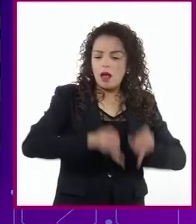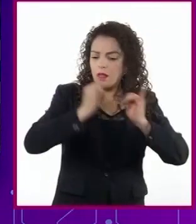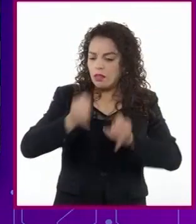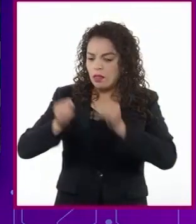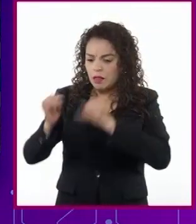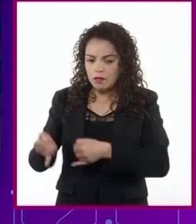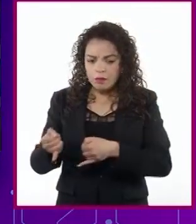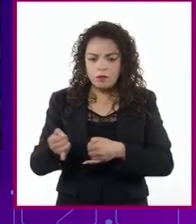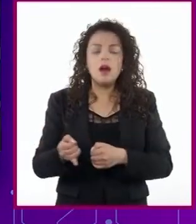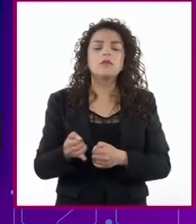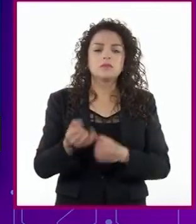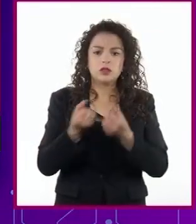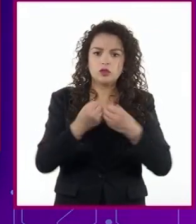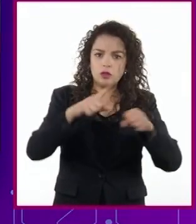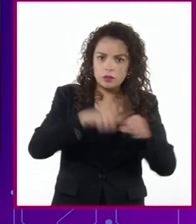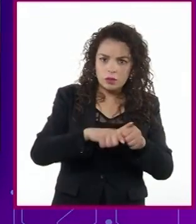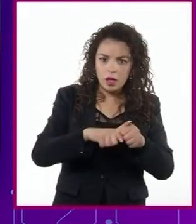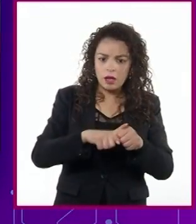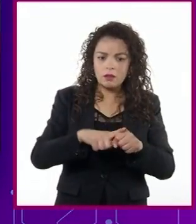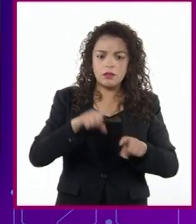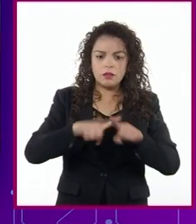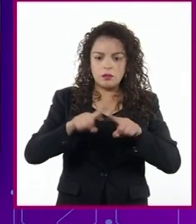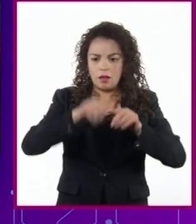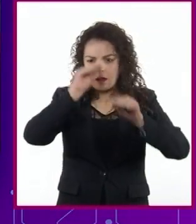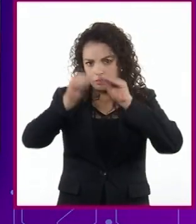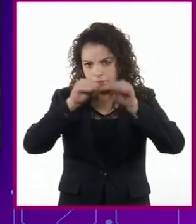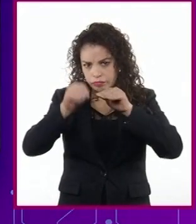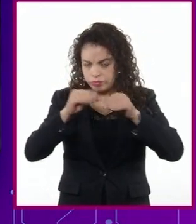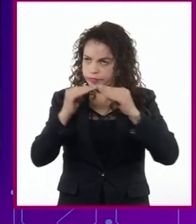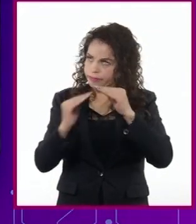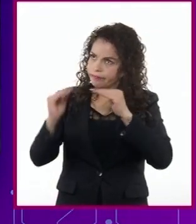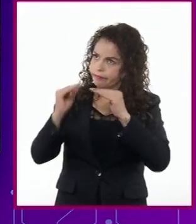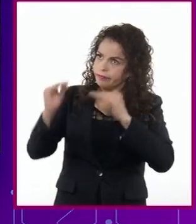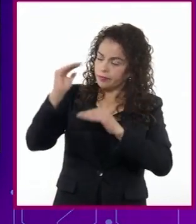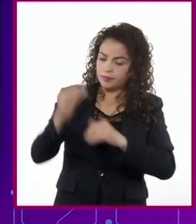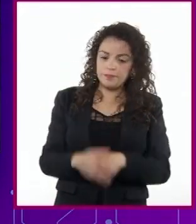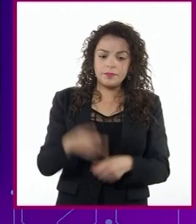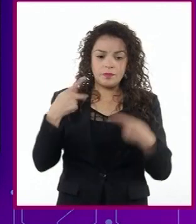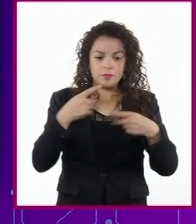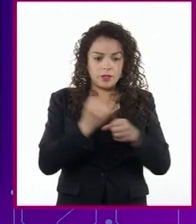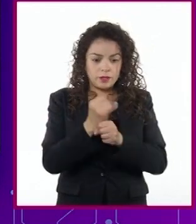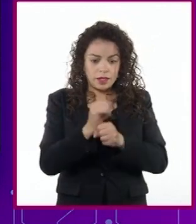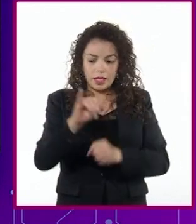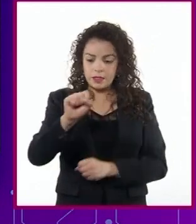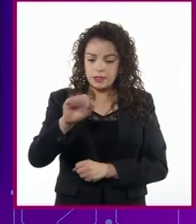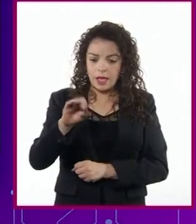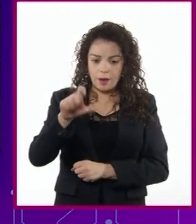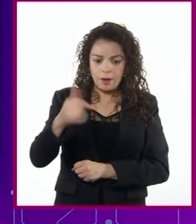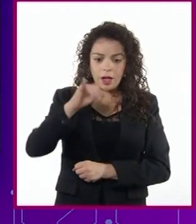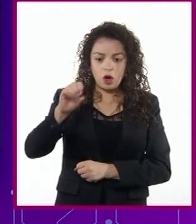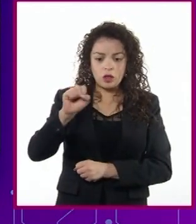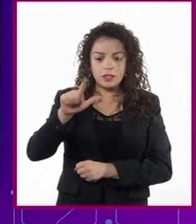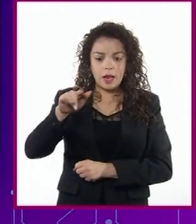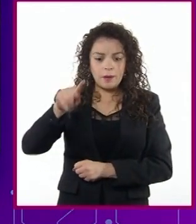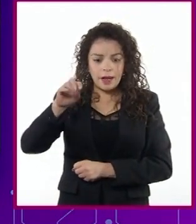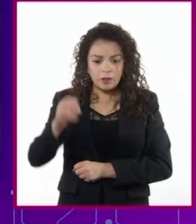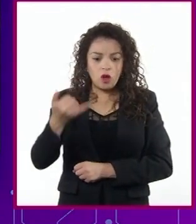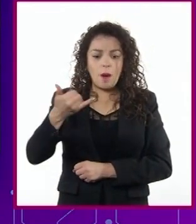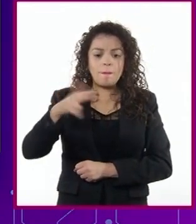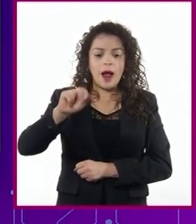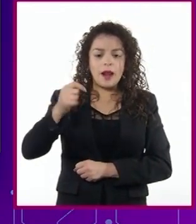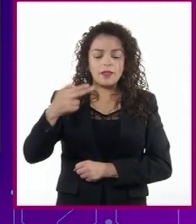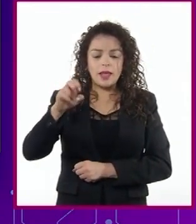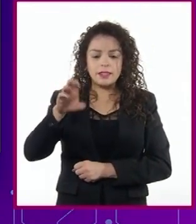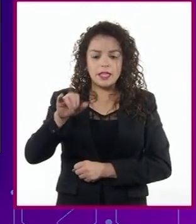social y estructural. De acuerdo con los investigadores Isabel Hernández Arteaga, José Alberto Luna y Marta Cecilia